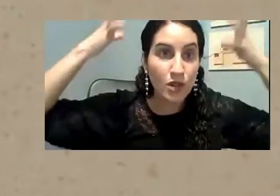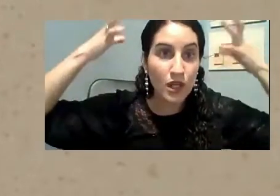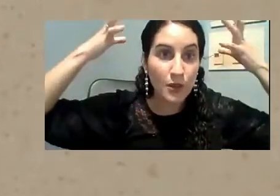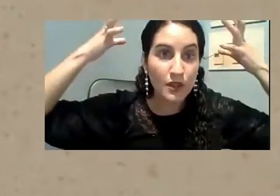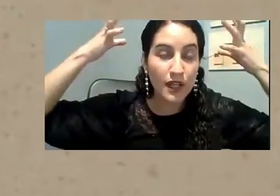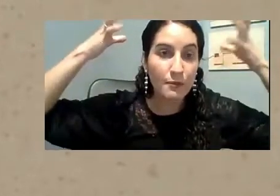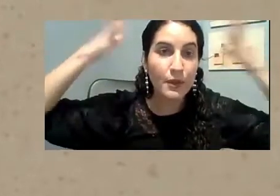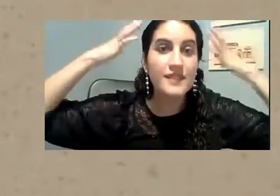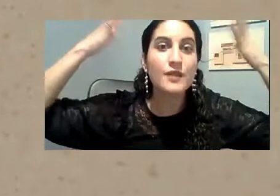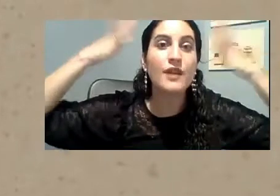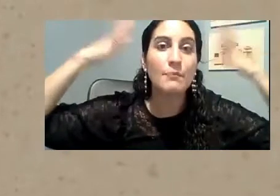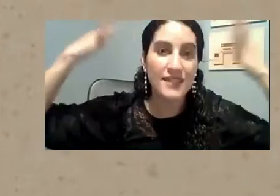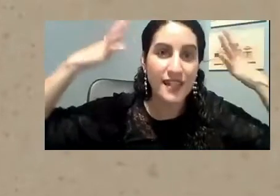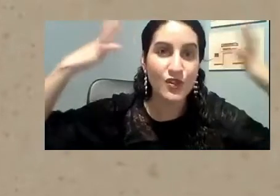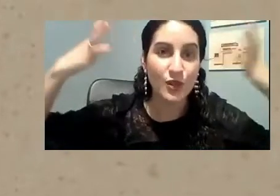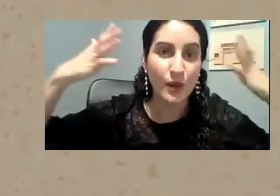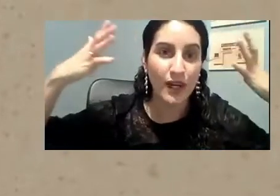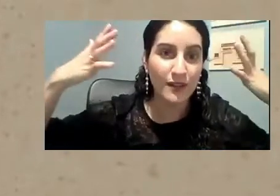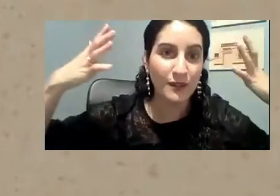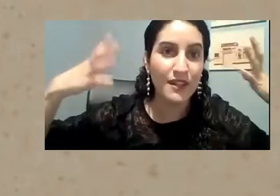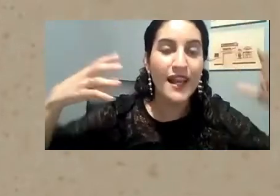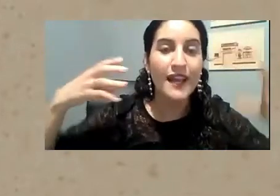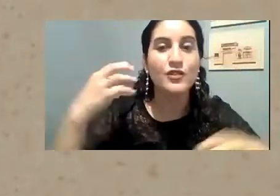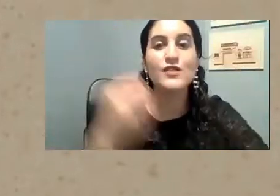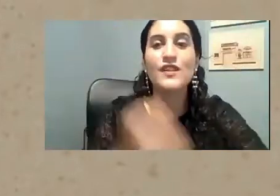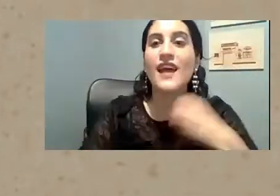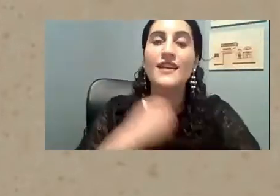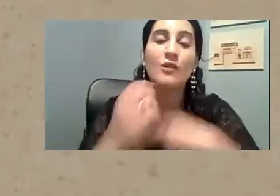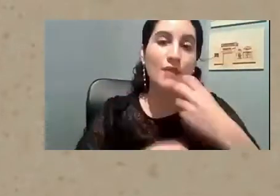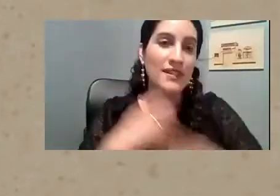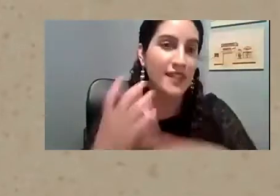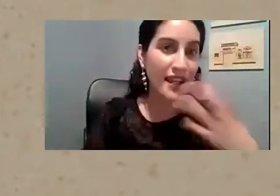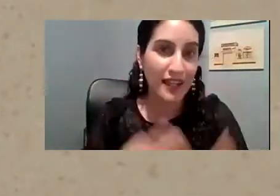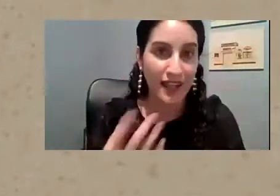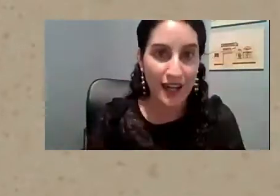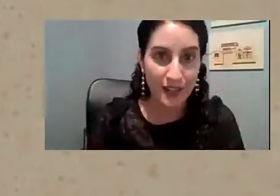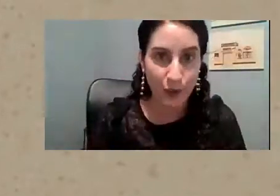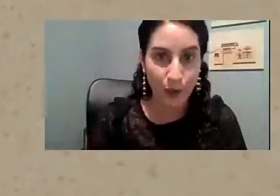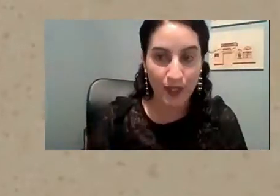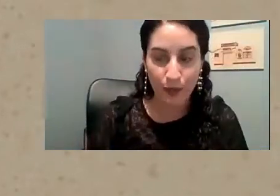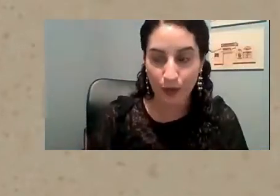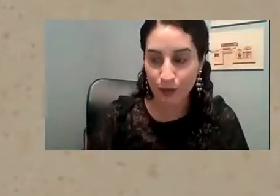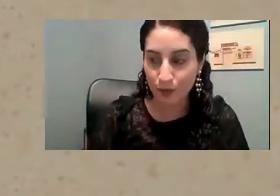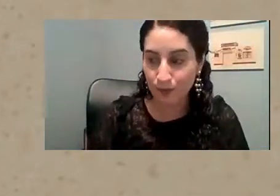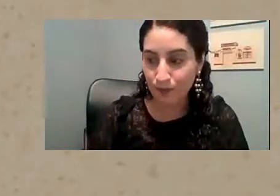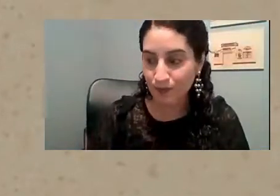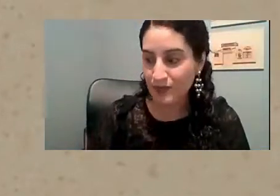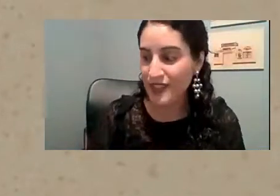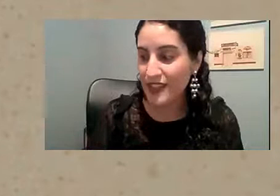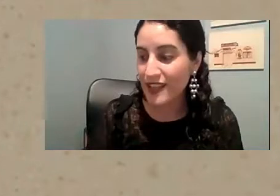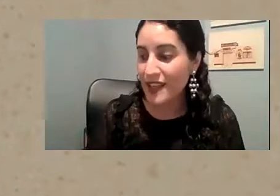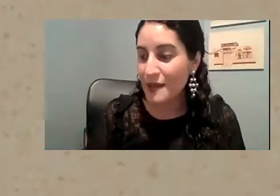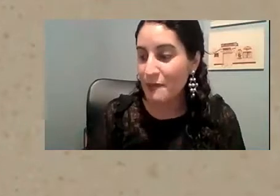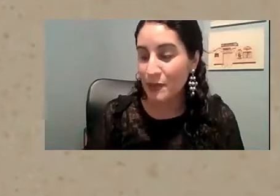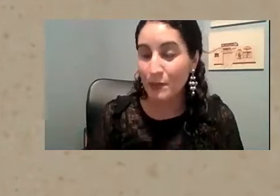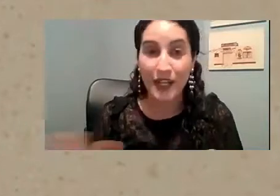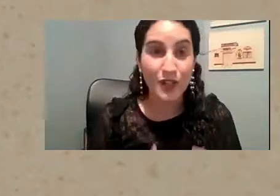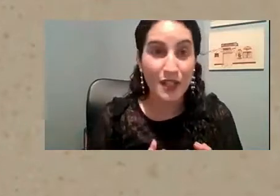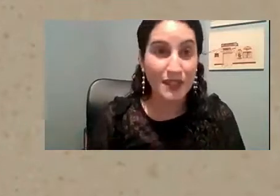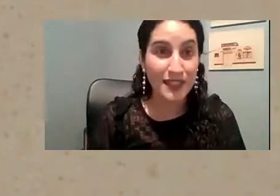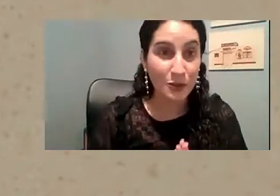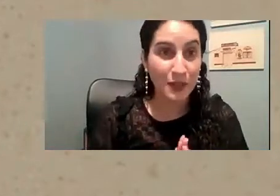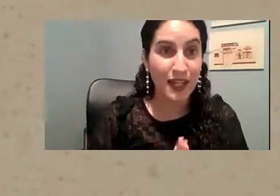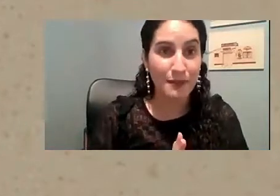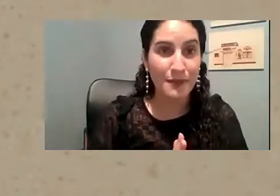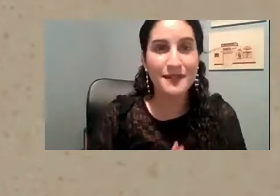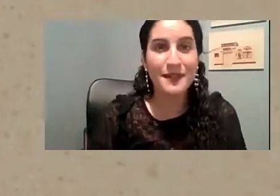como una corona que puede ser una pieza sonora, ¿no? Entonces ahí comienzan a generarse los vínculos. Pero para no